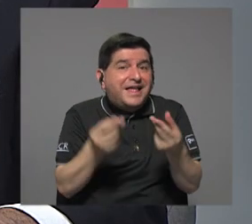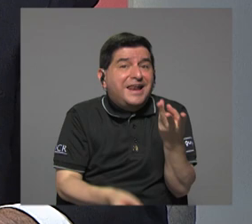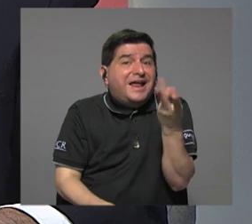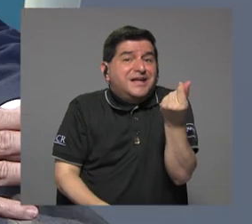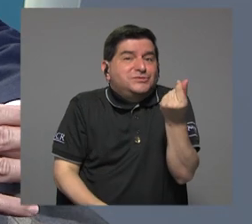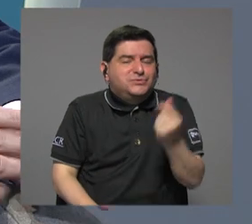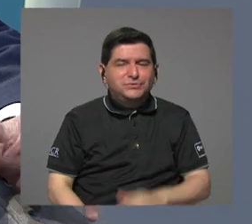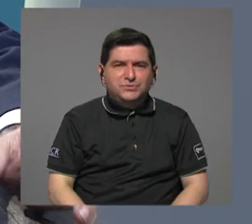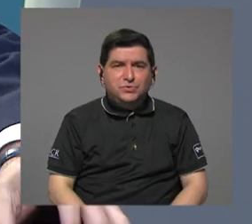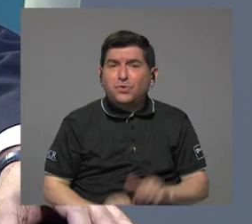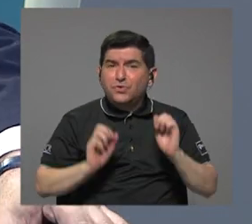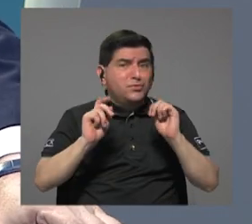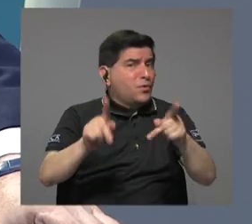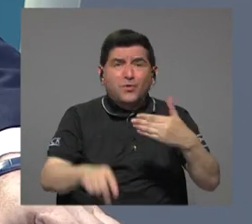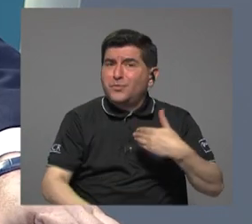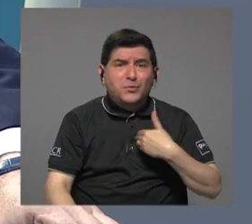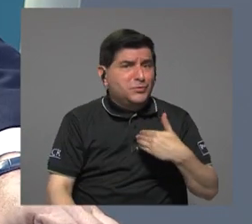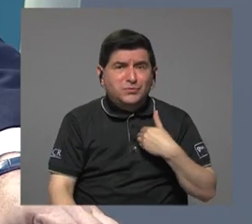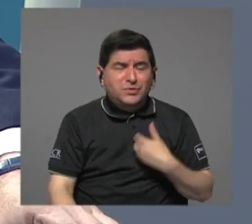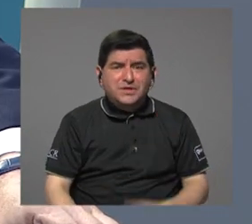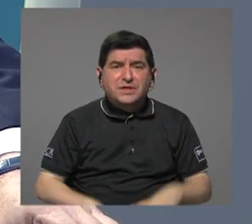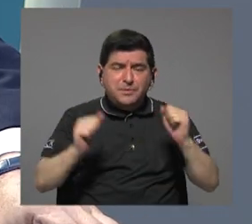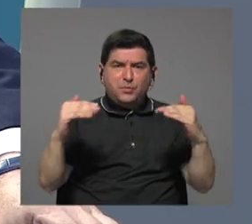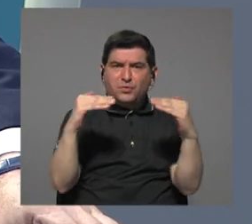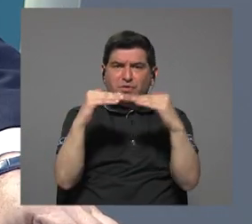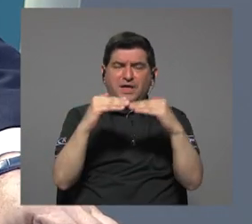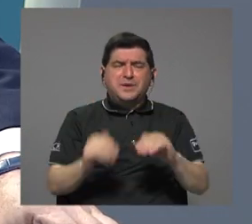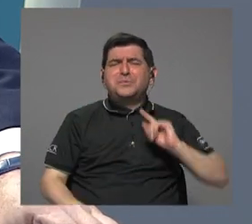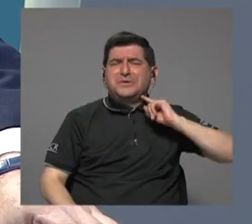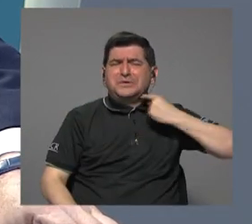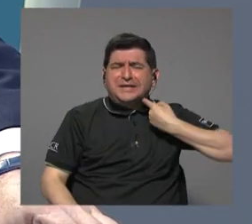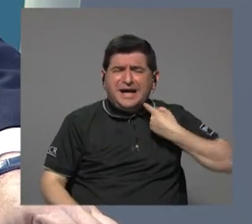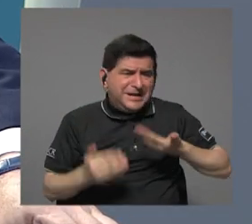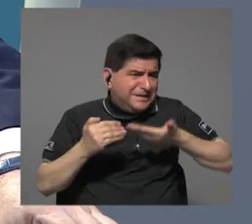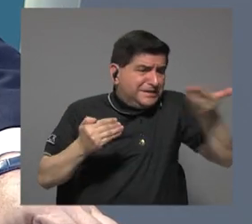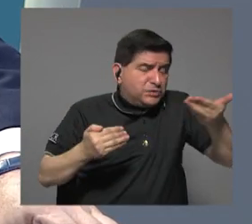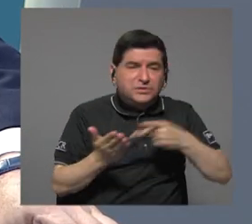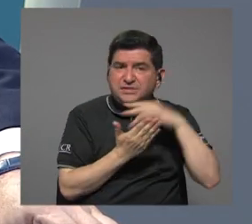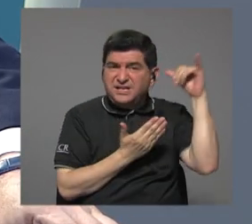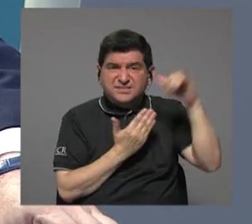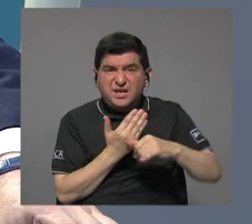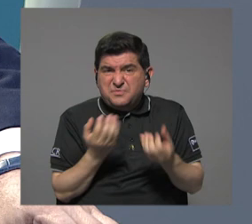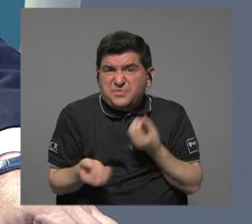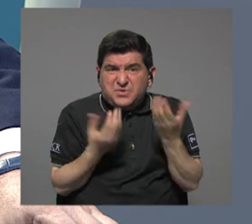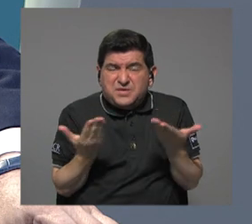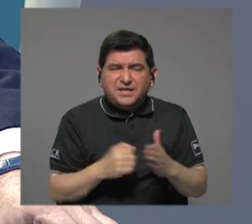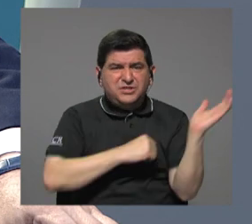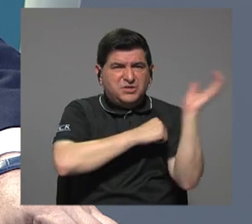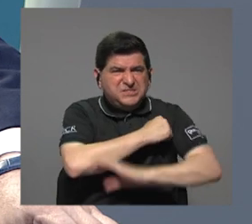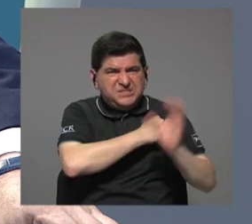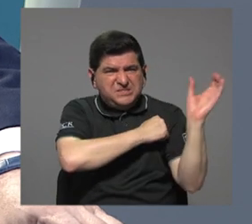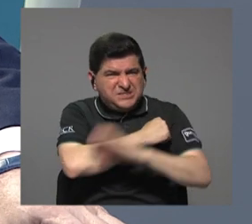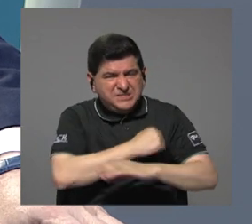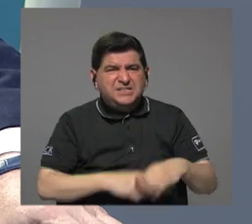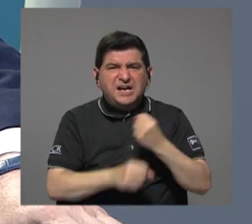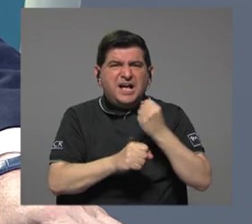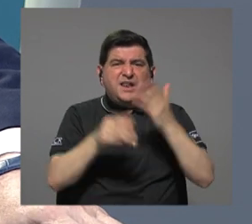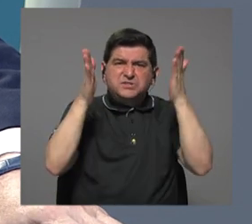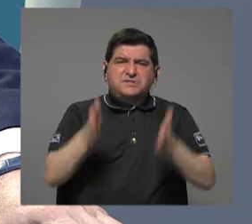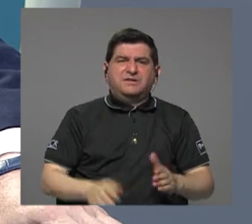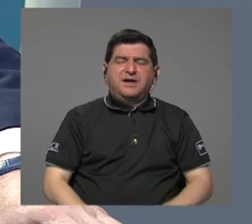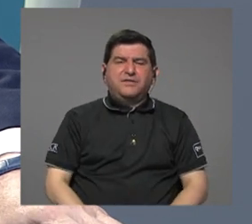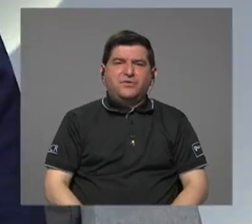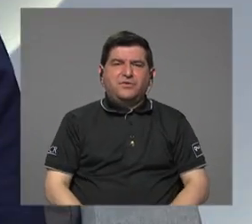no va a quedar la posibilidad de llevarla de ese nivel por el alto coste de la vida este proyecto lo que viene es a castigar más a la clase trabajadora